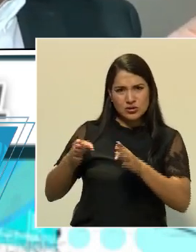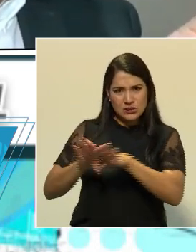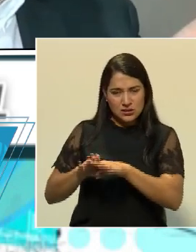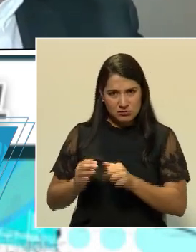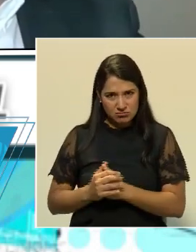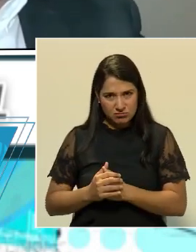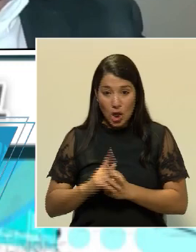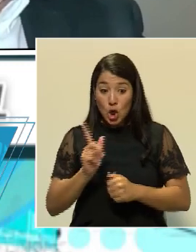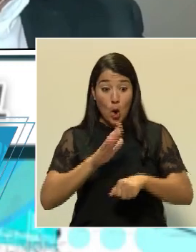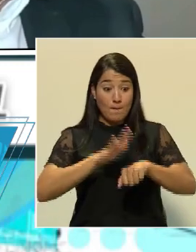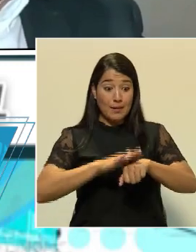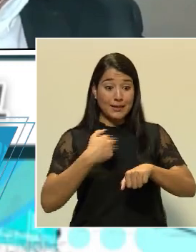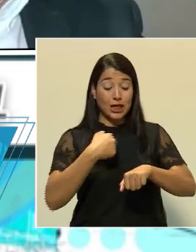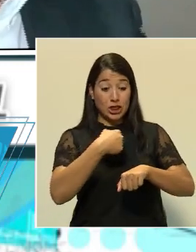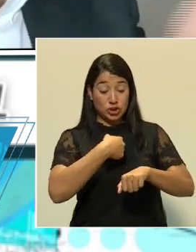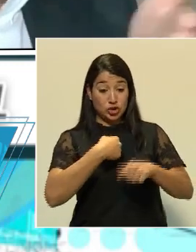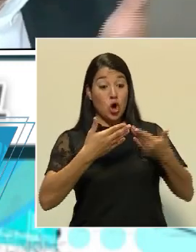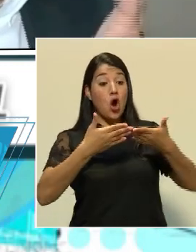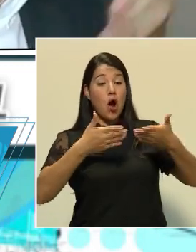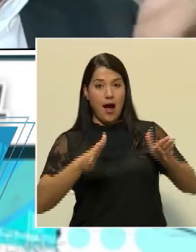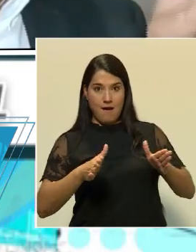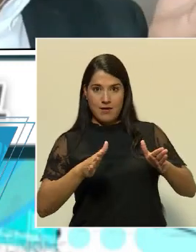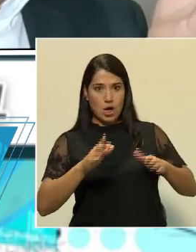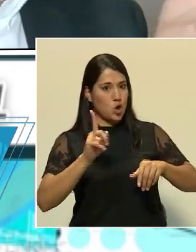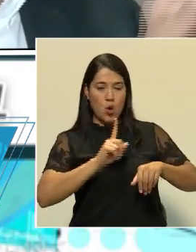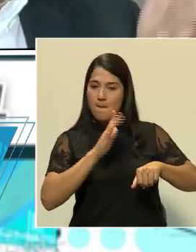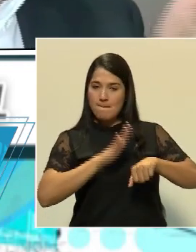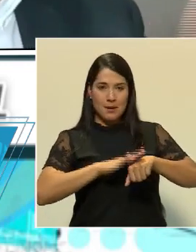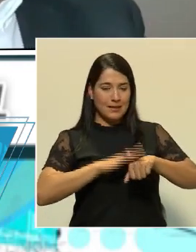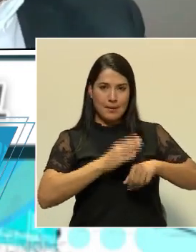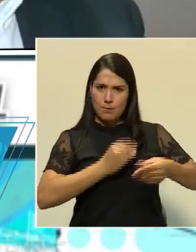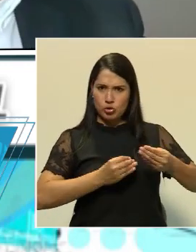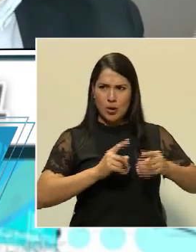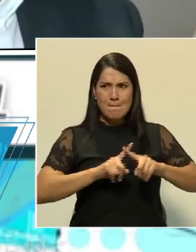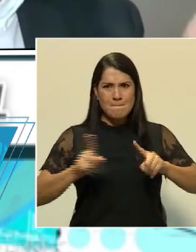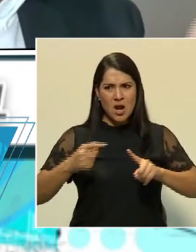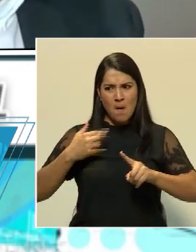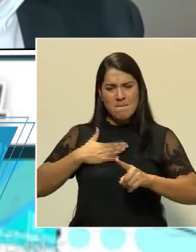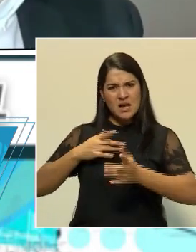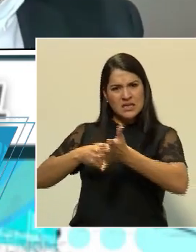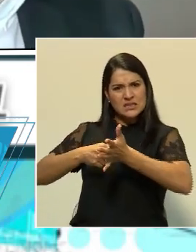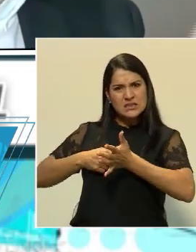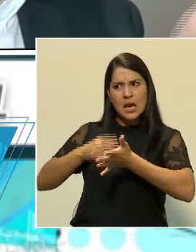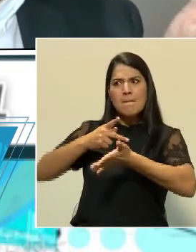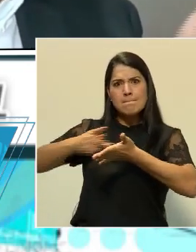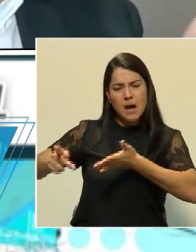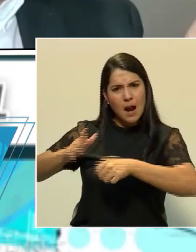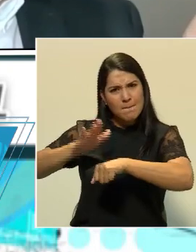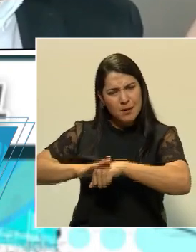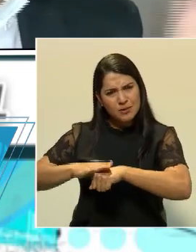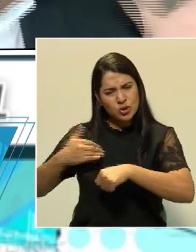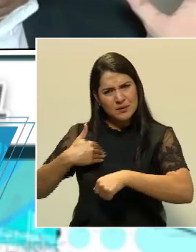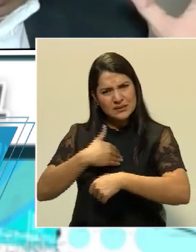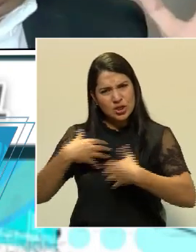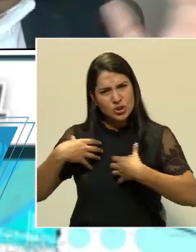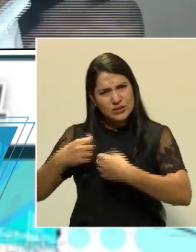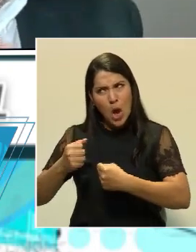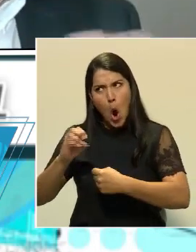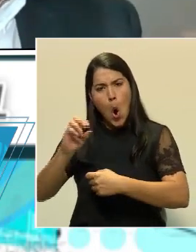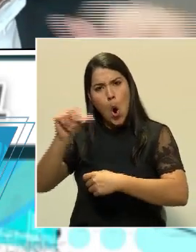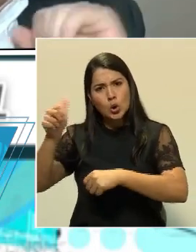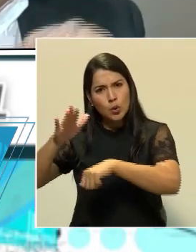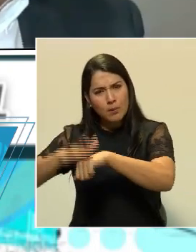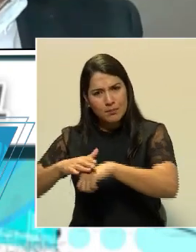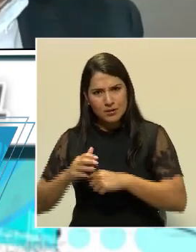dejan producir, pero sí me obligan a pagar. Resulta que algunos agremiados nuestros les cortaron la luz, que